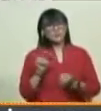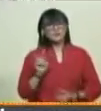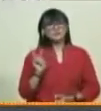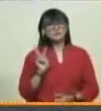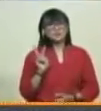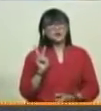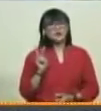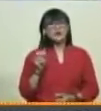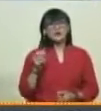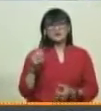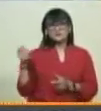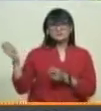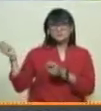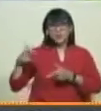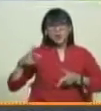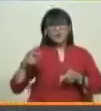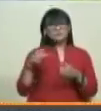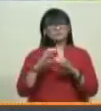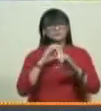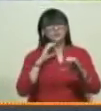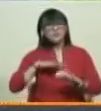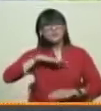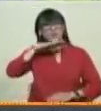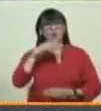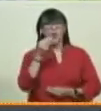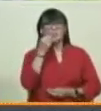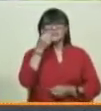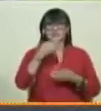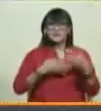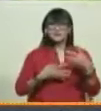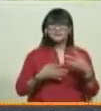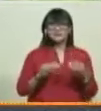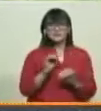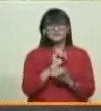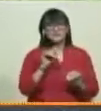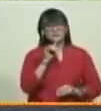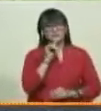importantes contenedores con alimentos y fármacos. De esta manera despedimos esta transmisión. Adelante.